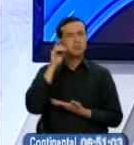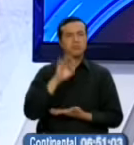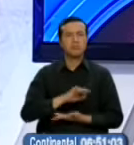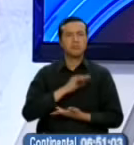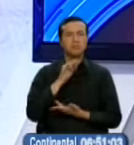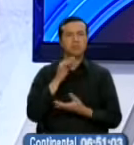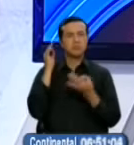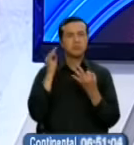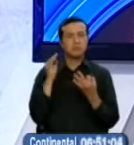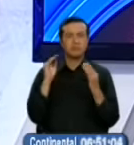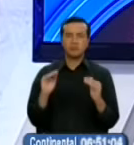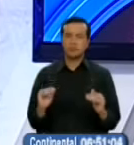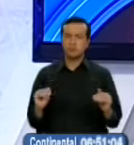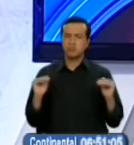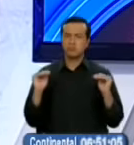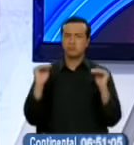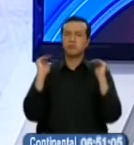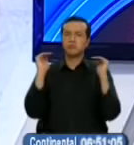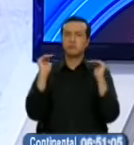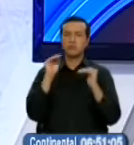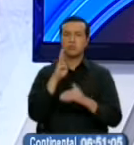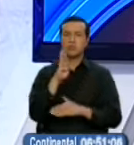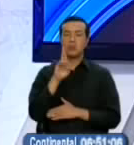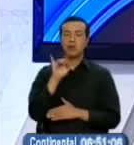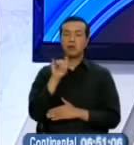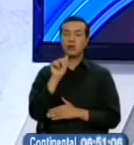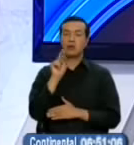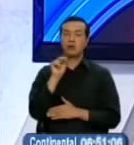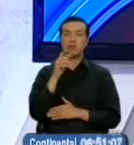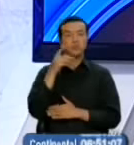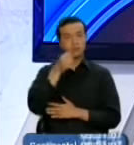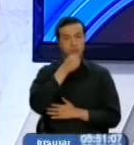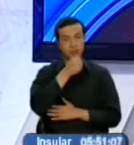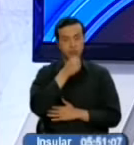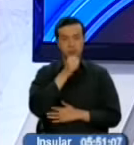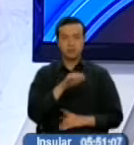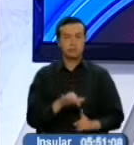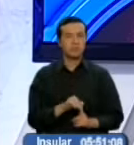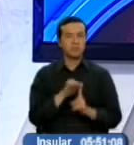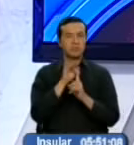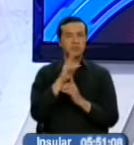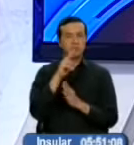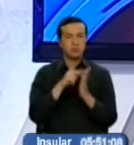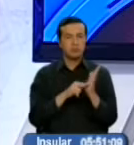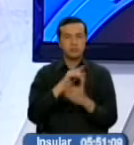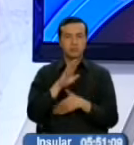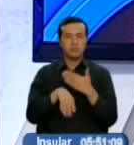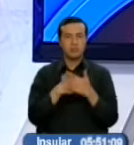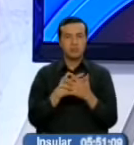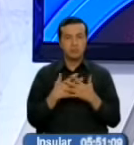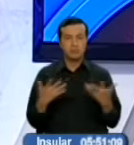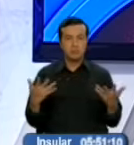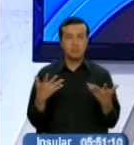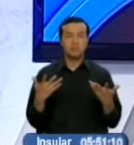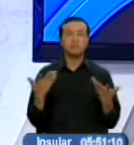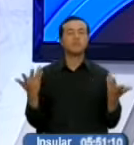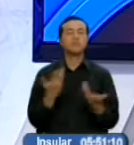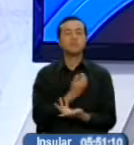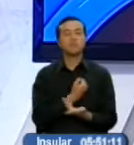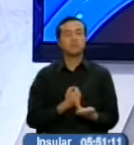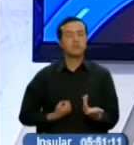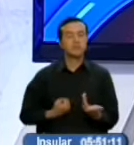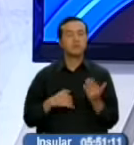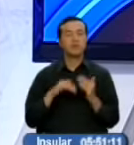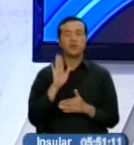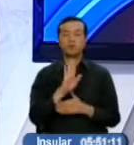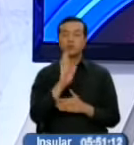para poder subir al podio. Byron Guamá, en una entrevista especial y en un registro de todo lo que ha significado este sacrificio y por supuesto